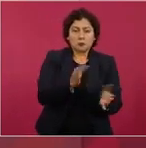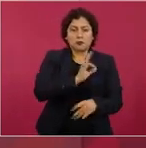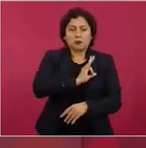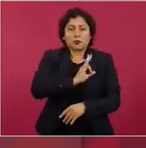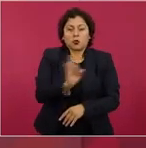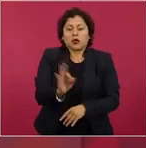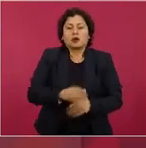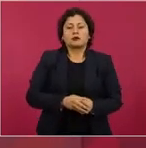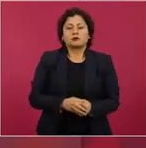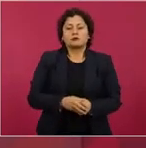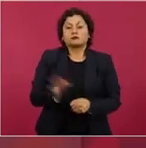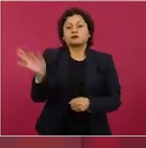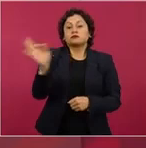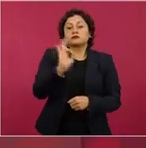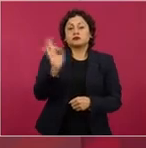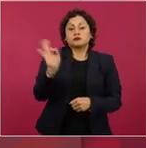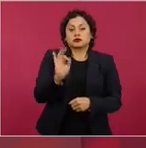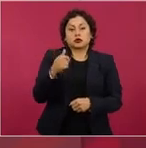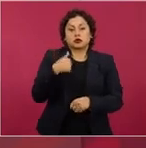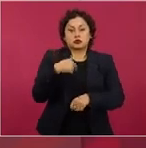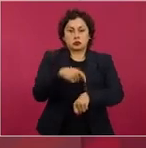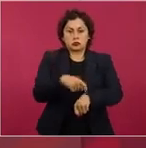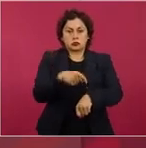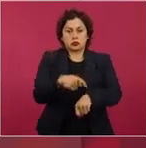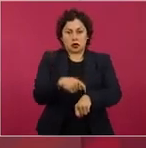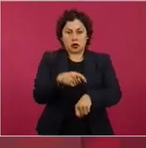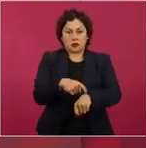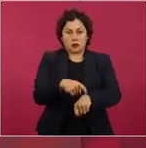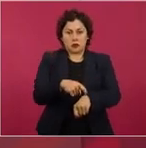posibilidades, si hay tiempo, yo lo recibiría más adelante,